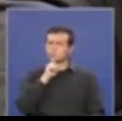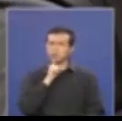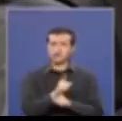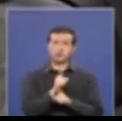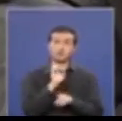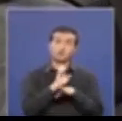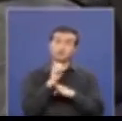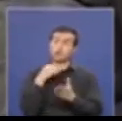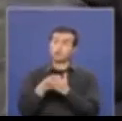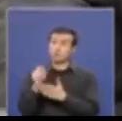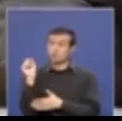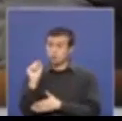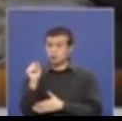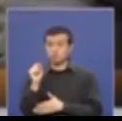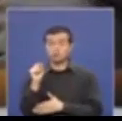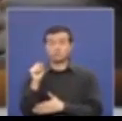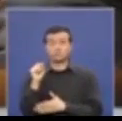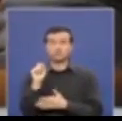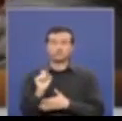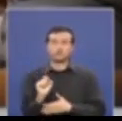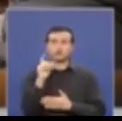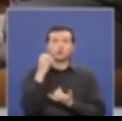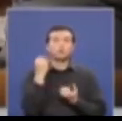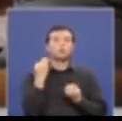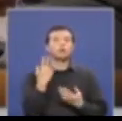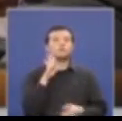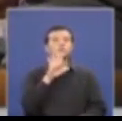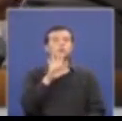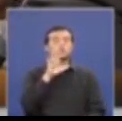costó al Ecuador, hemos recuperado